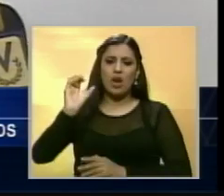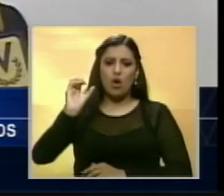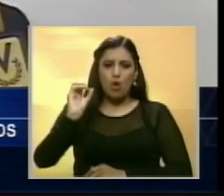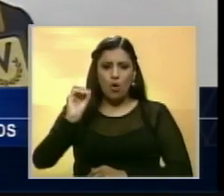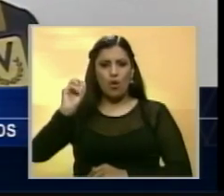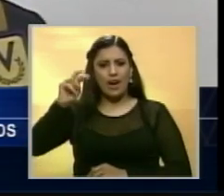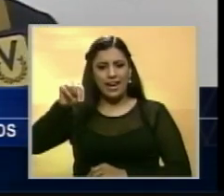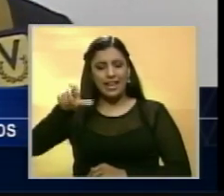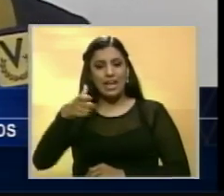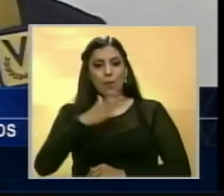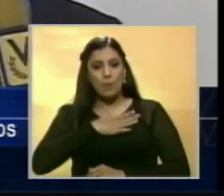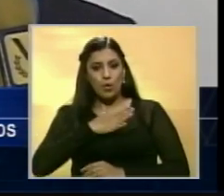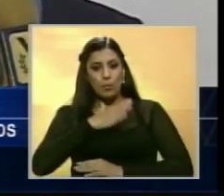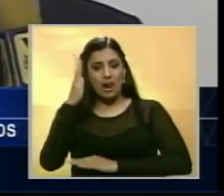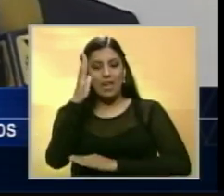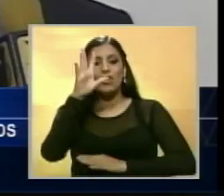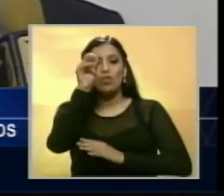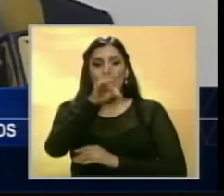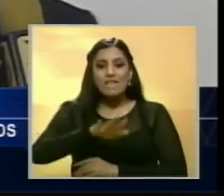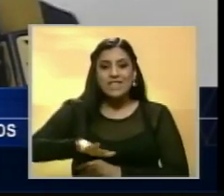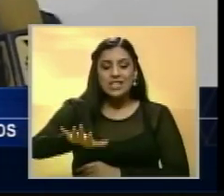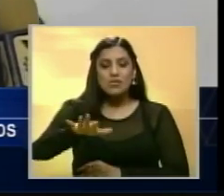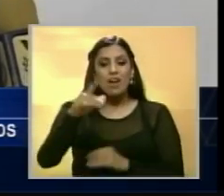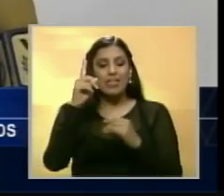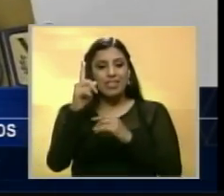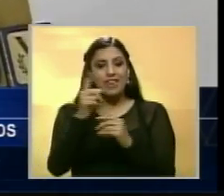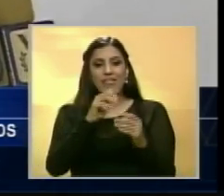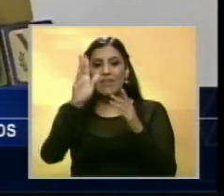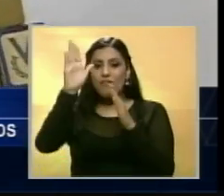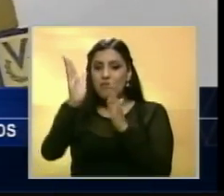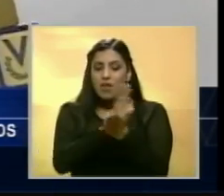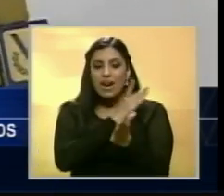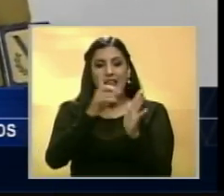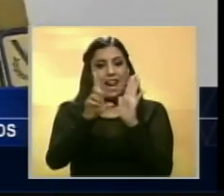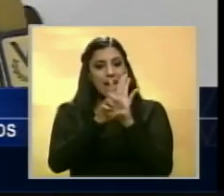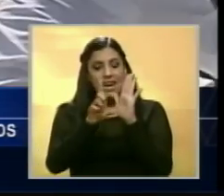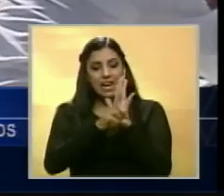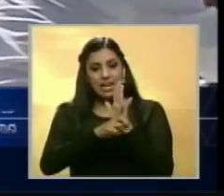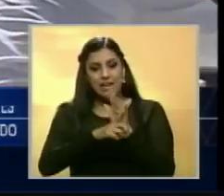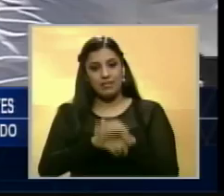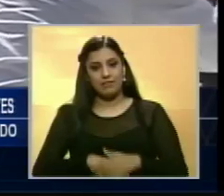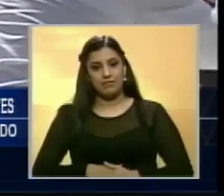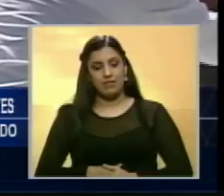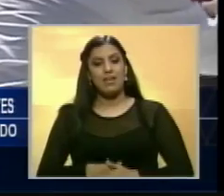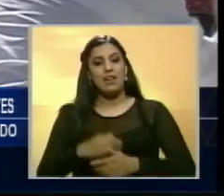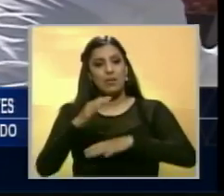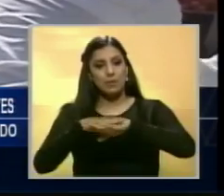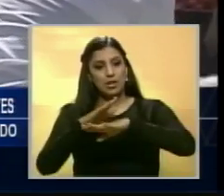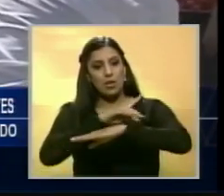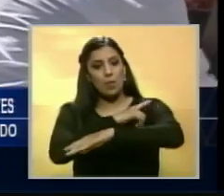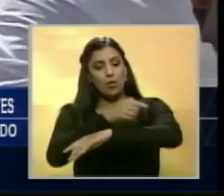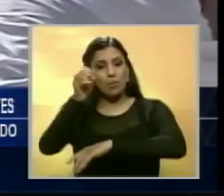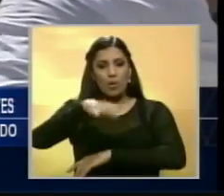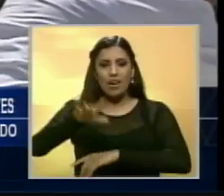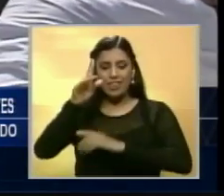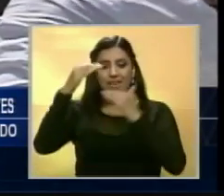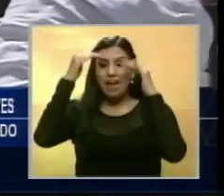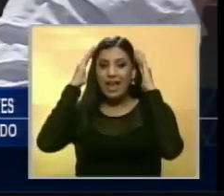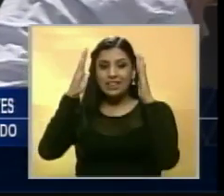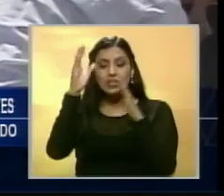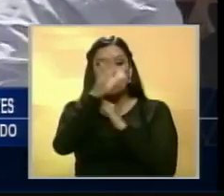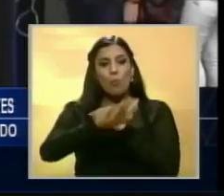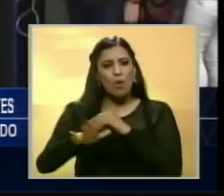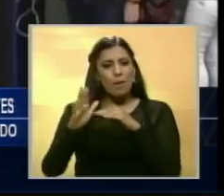Lara, y eso lo vamos a hacer a nivel nacional, la derogatoria de este decreto de excepción Solicitó al Poder Electoral atender el llamado de